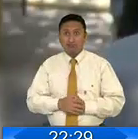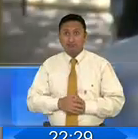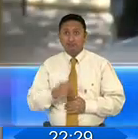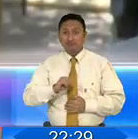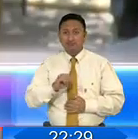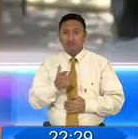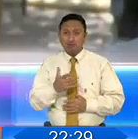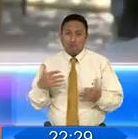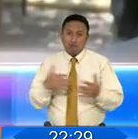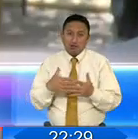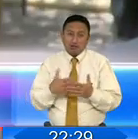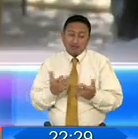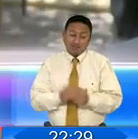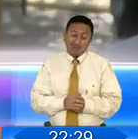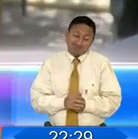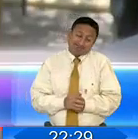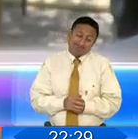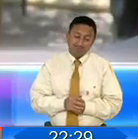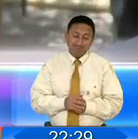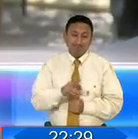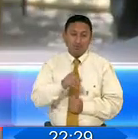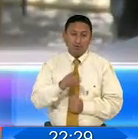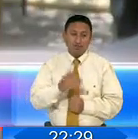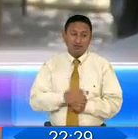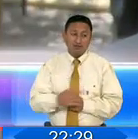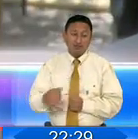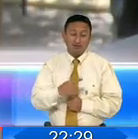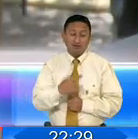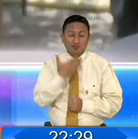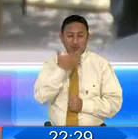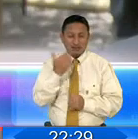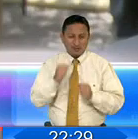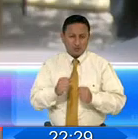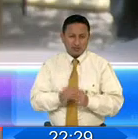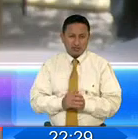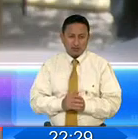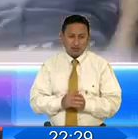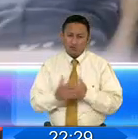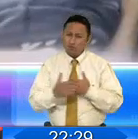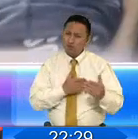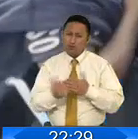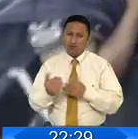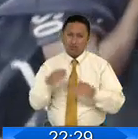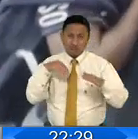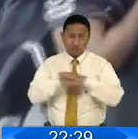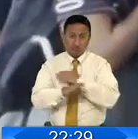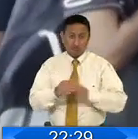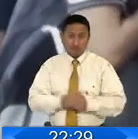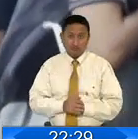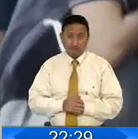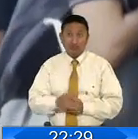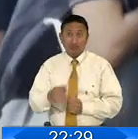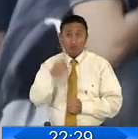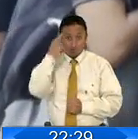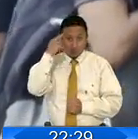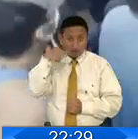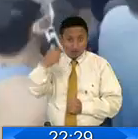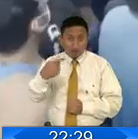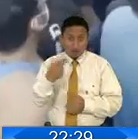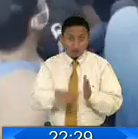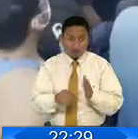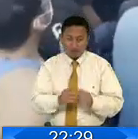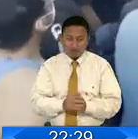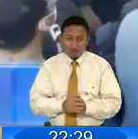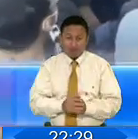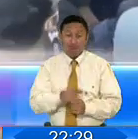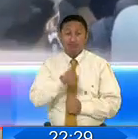pero a veces... Como digo, el sueño americano es más fuerte que una vez se arriesga todo. Y se arriesgan sin pensar en las consecuencias, pues